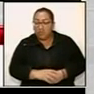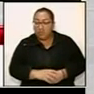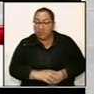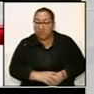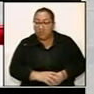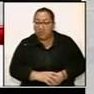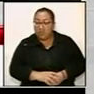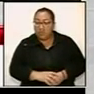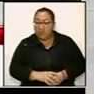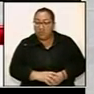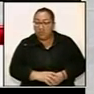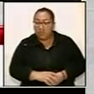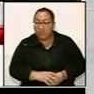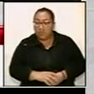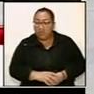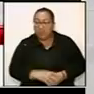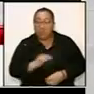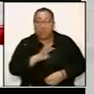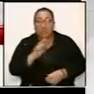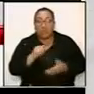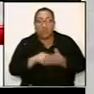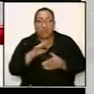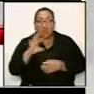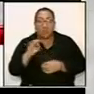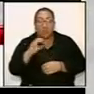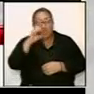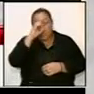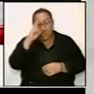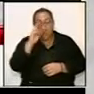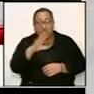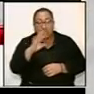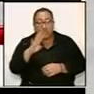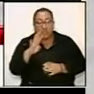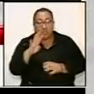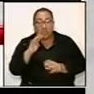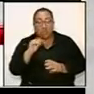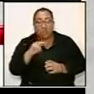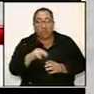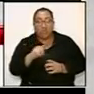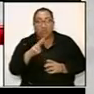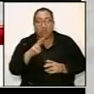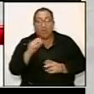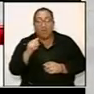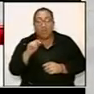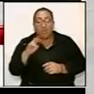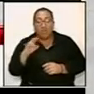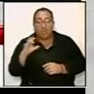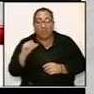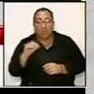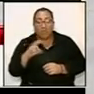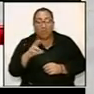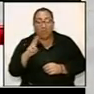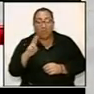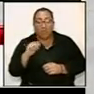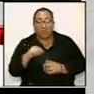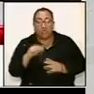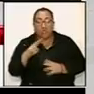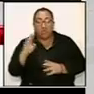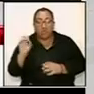con 44.5%, Cusco 54.2%, Apurímac